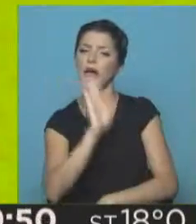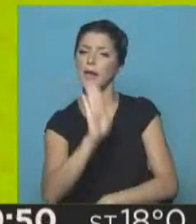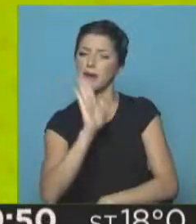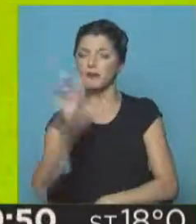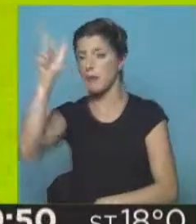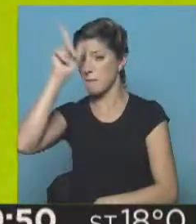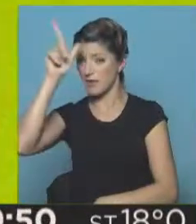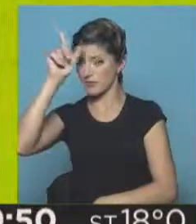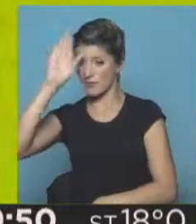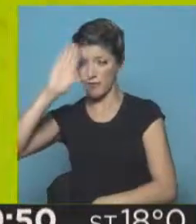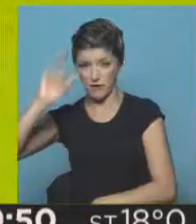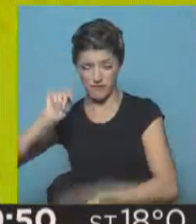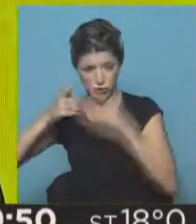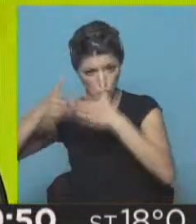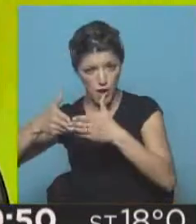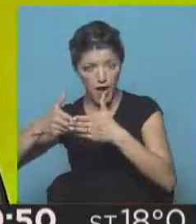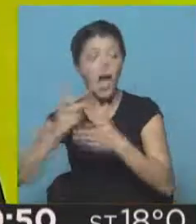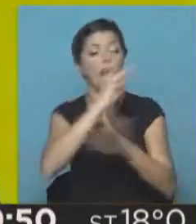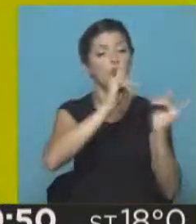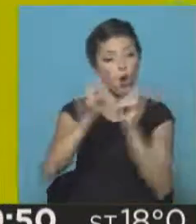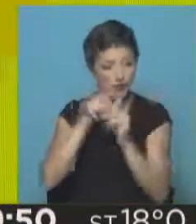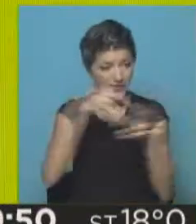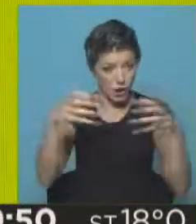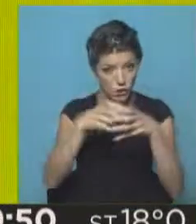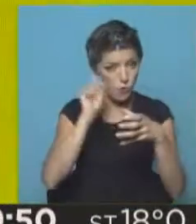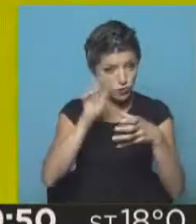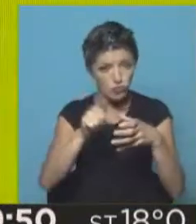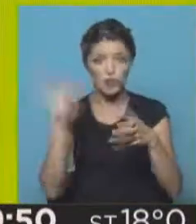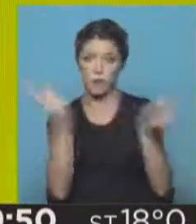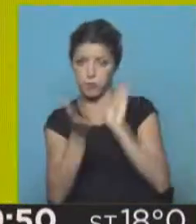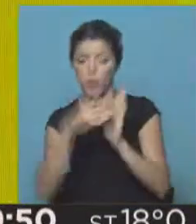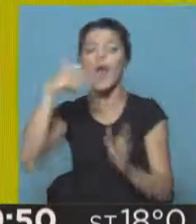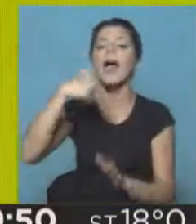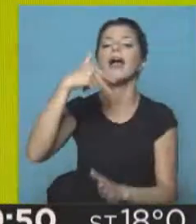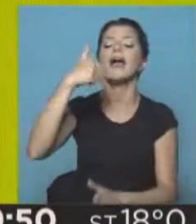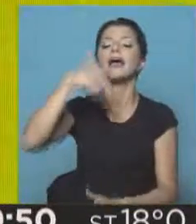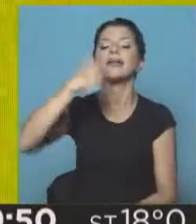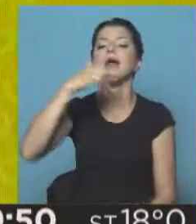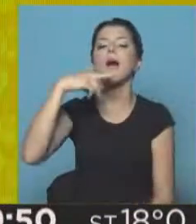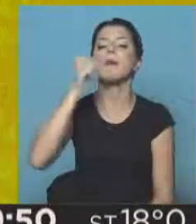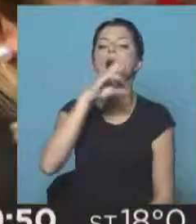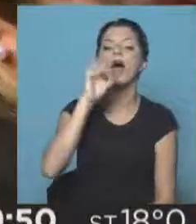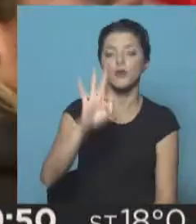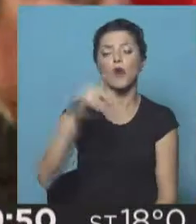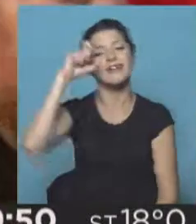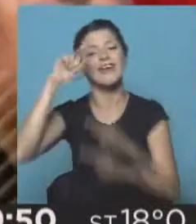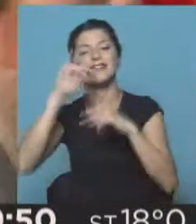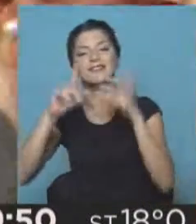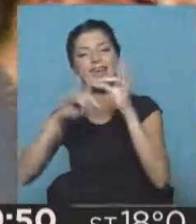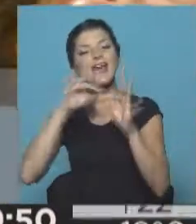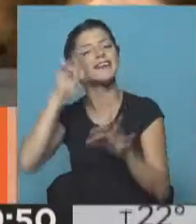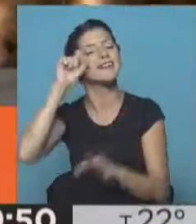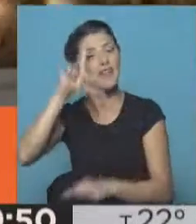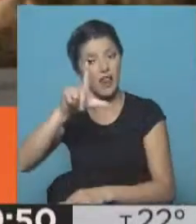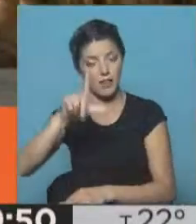efectivos de la prefectura contra dos jóvenes de esa organización, Iván Navarro y Ezequiel Villanueva Moya. Pienso que